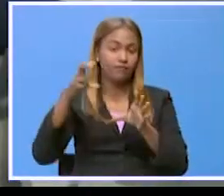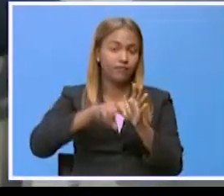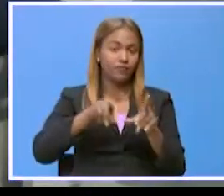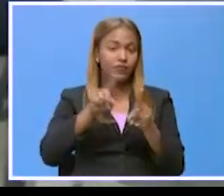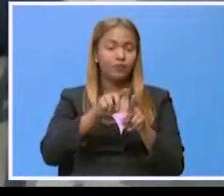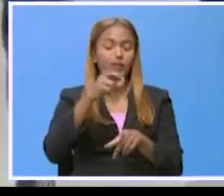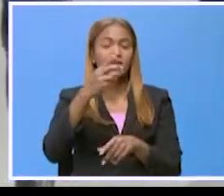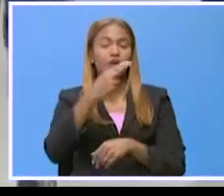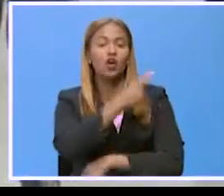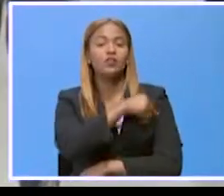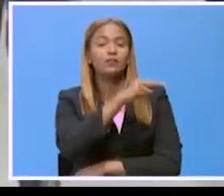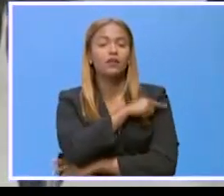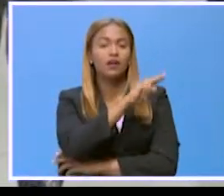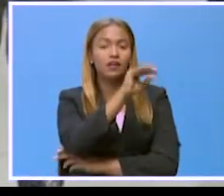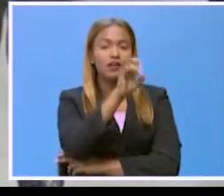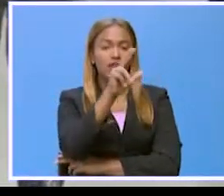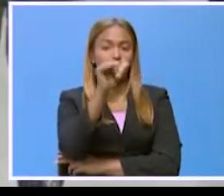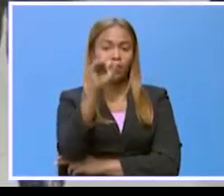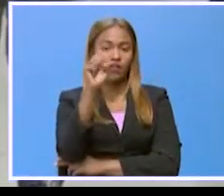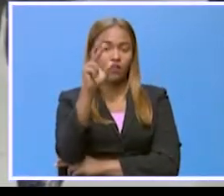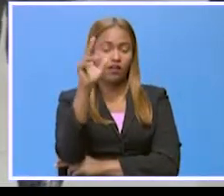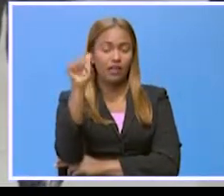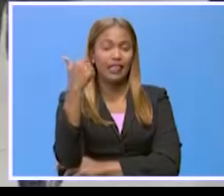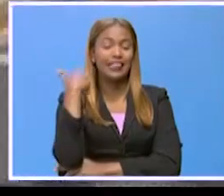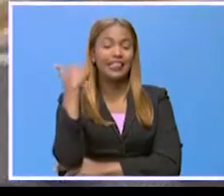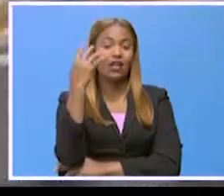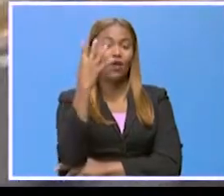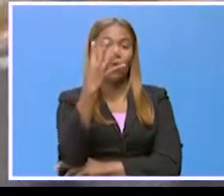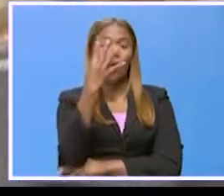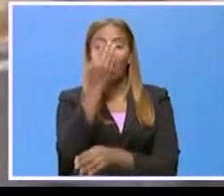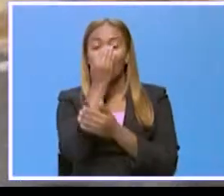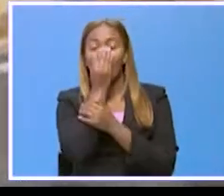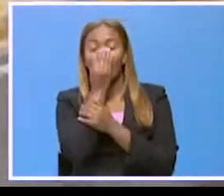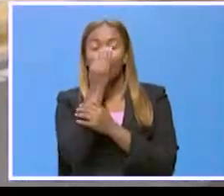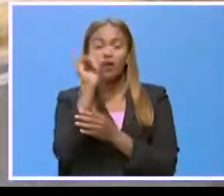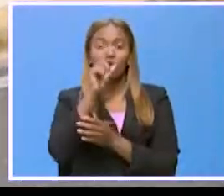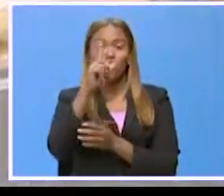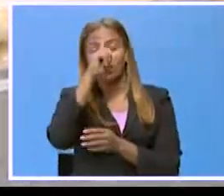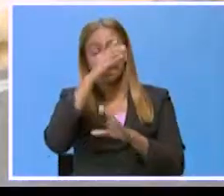lora fue dotado de cuatro ventiladores de adultos y uno de